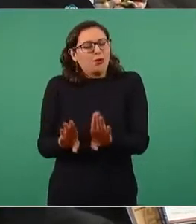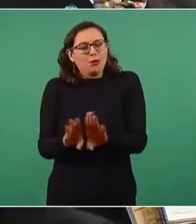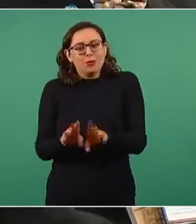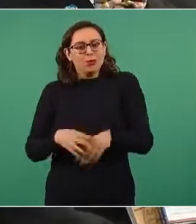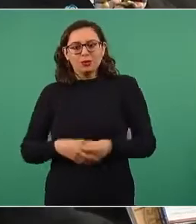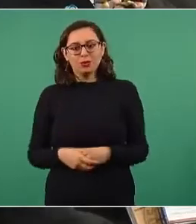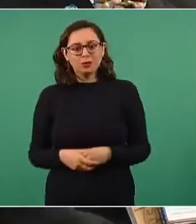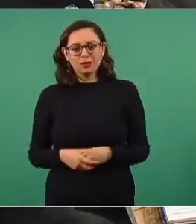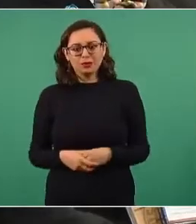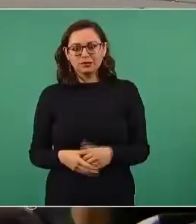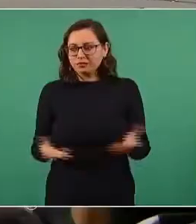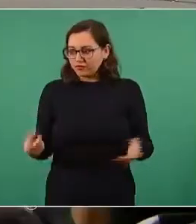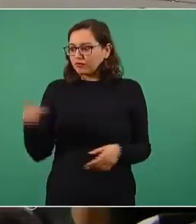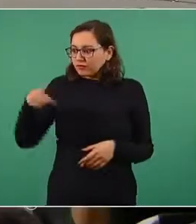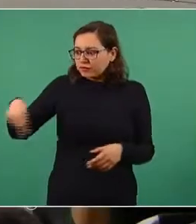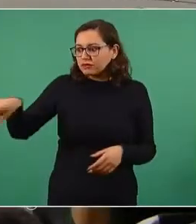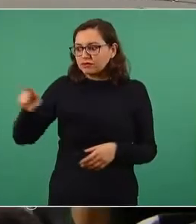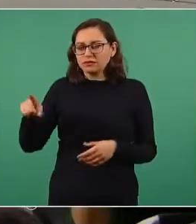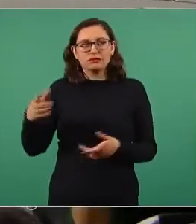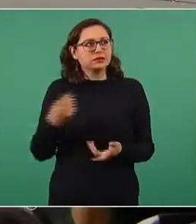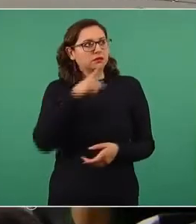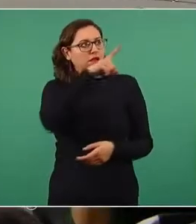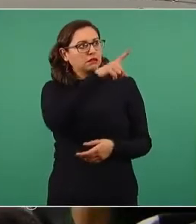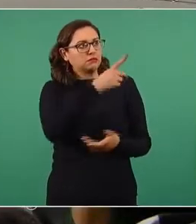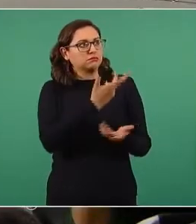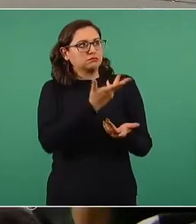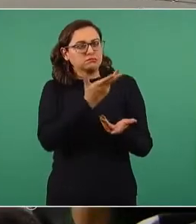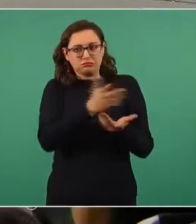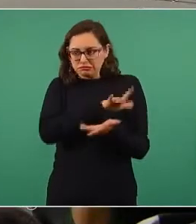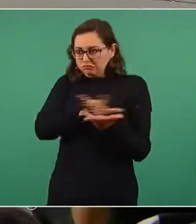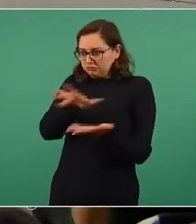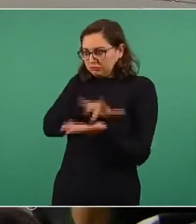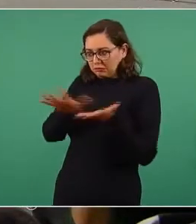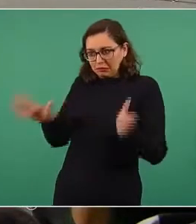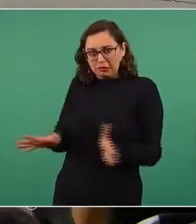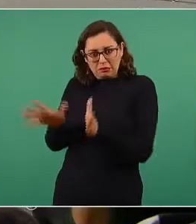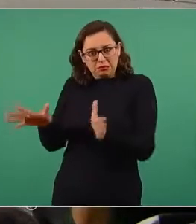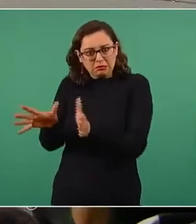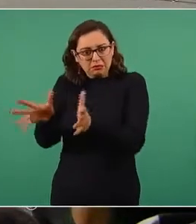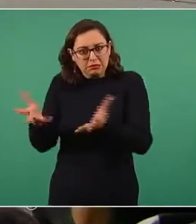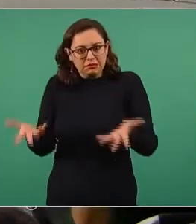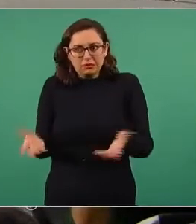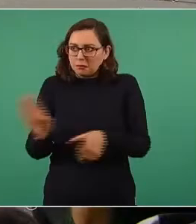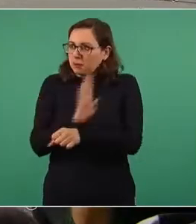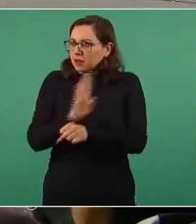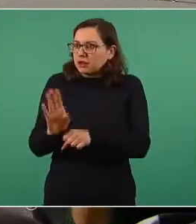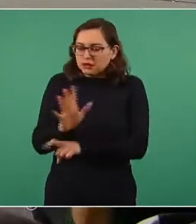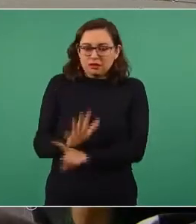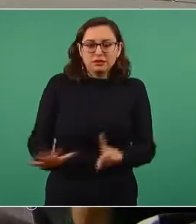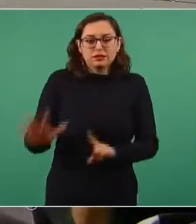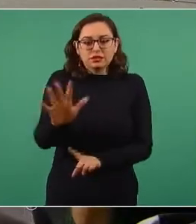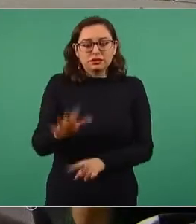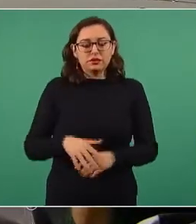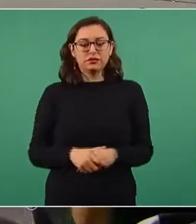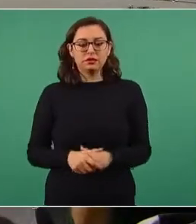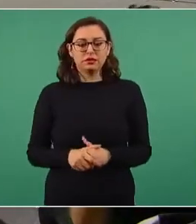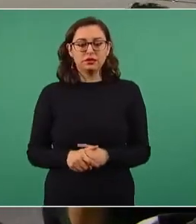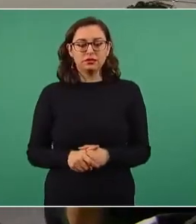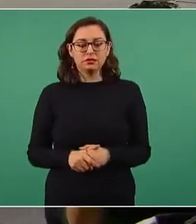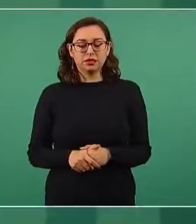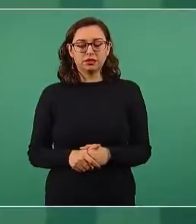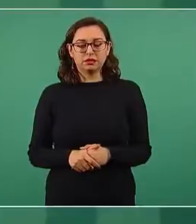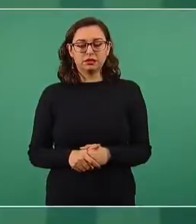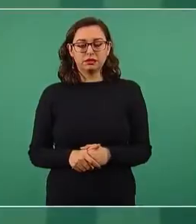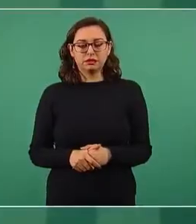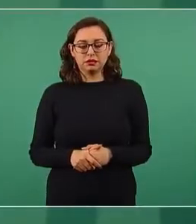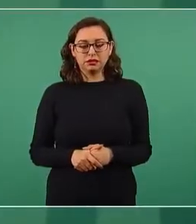incidencia directa en la política no coarte este otro tipo de iniciativas que de alguna manera pues benefician al pueblo de México? Bueno,